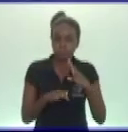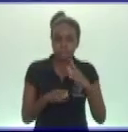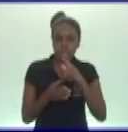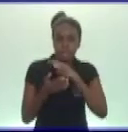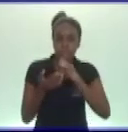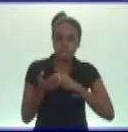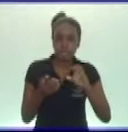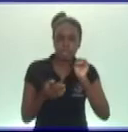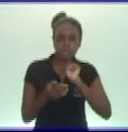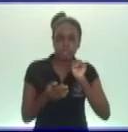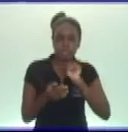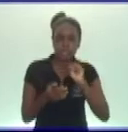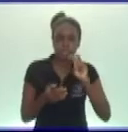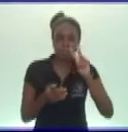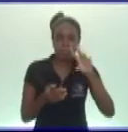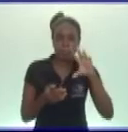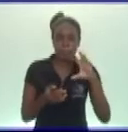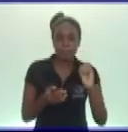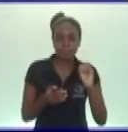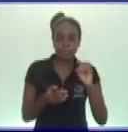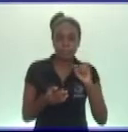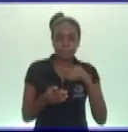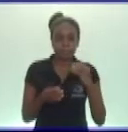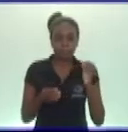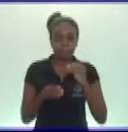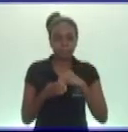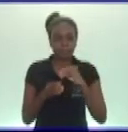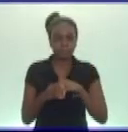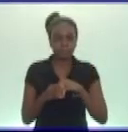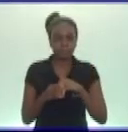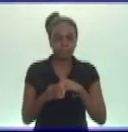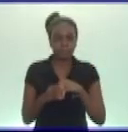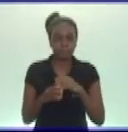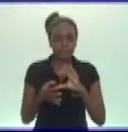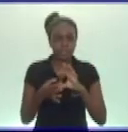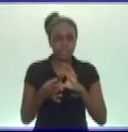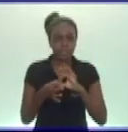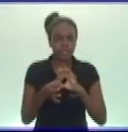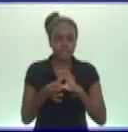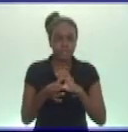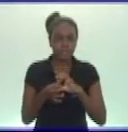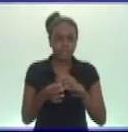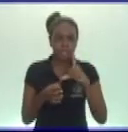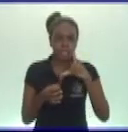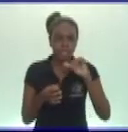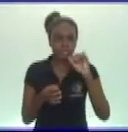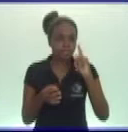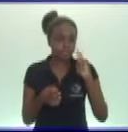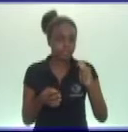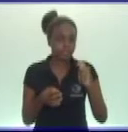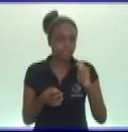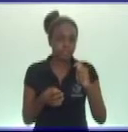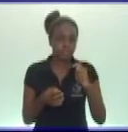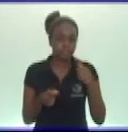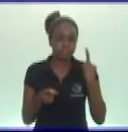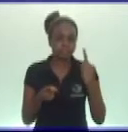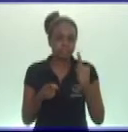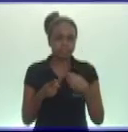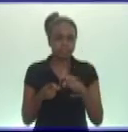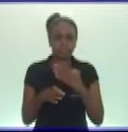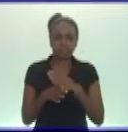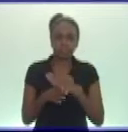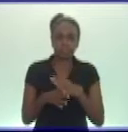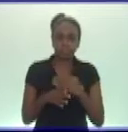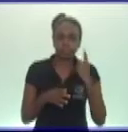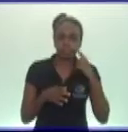siglo XX, una obra que pertenece al género, tiene como género literario el género épico o narrativo. Como